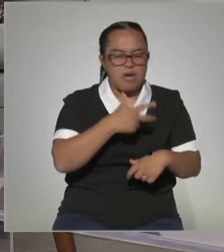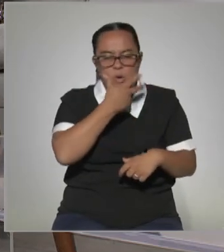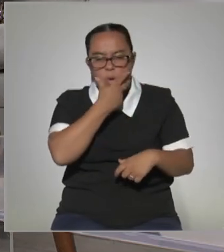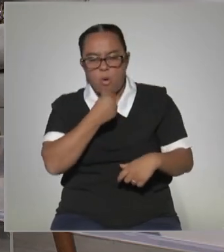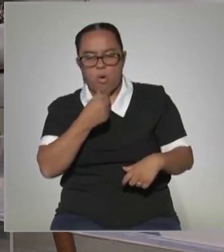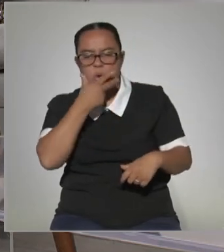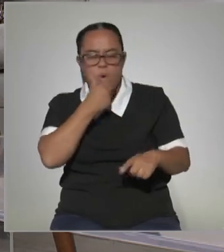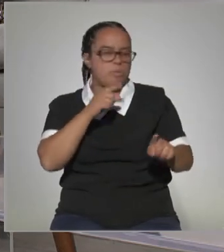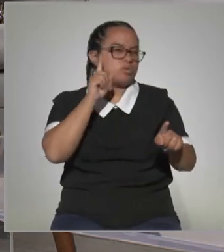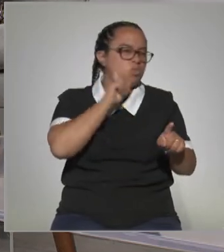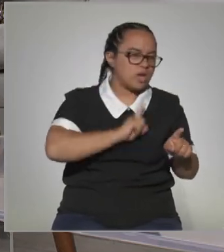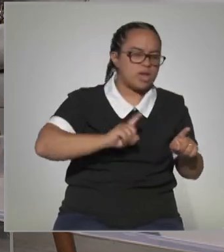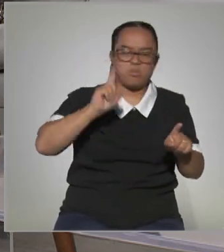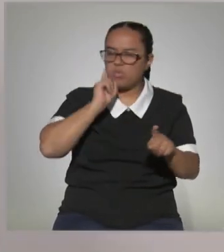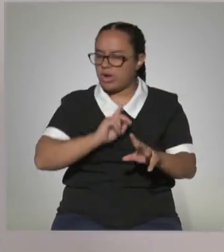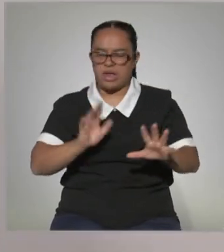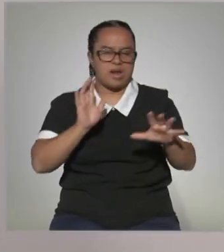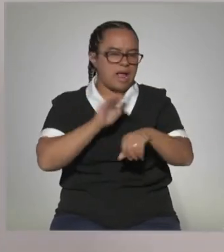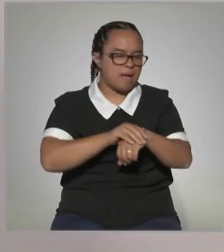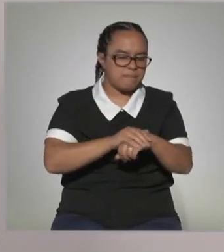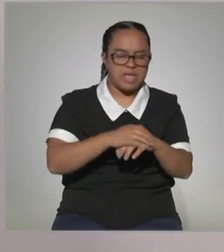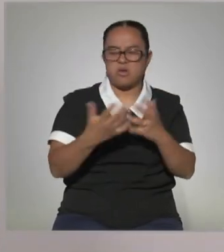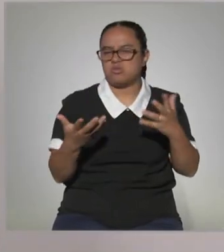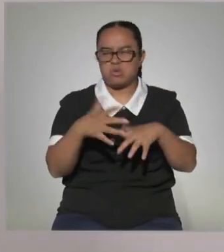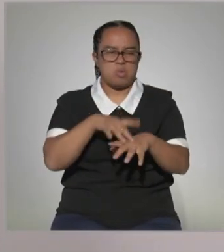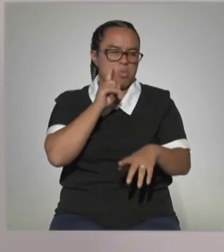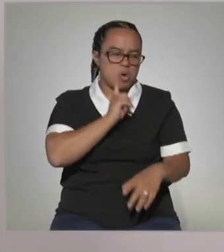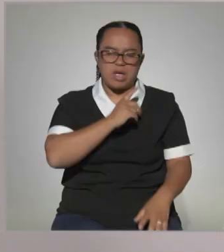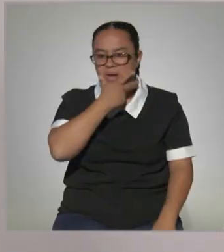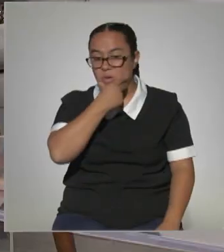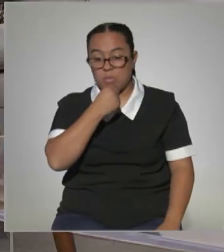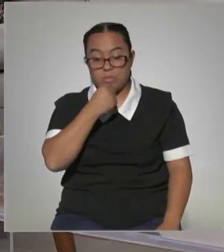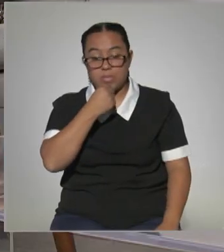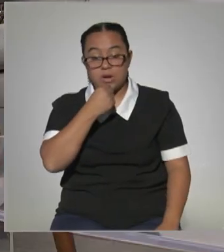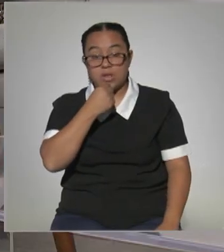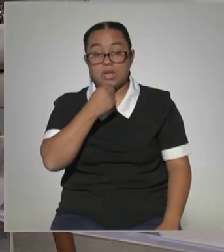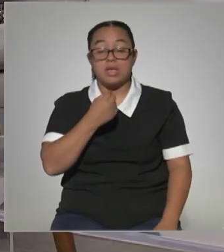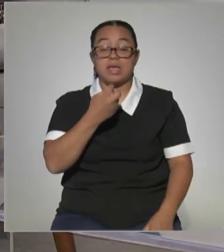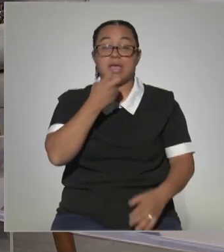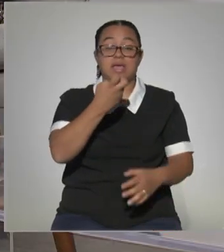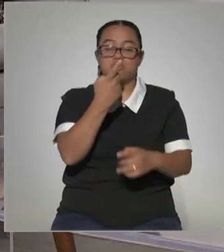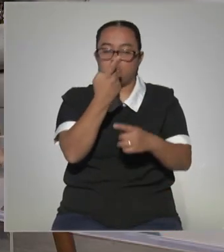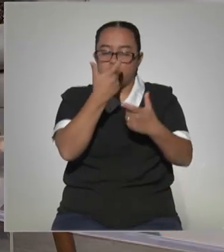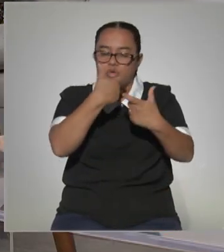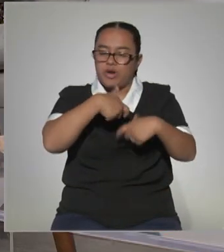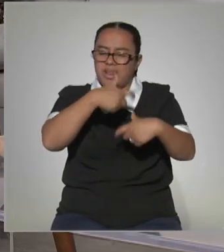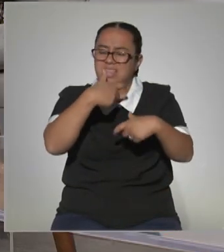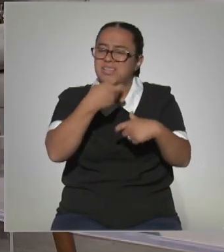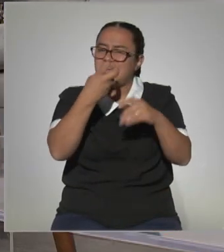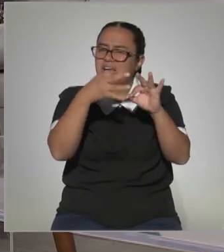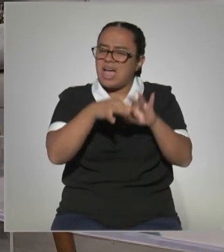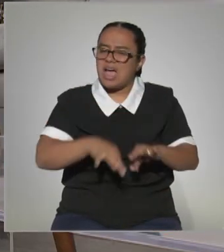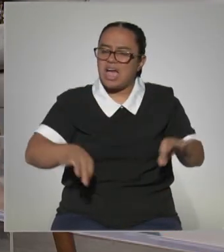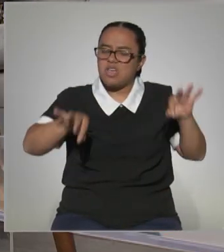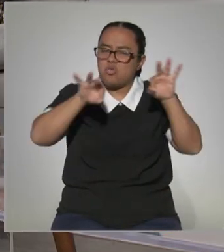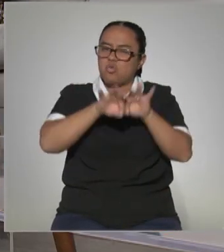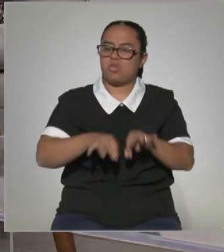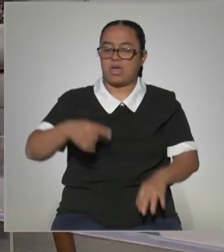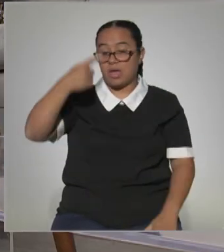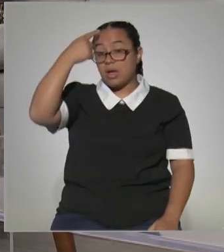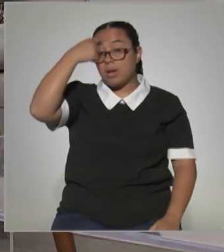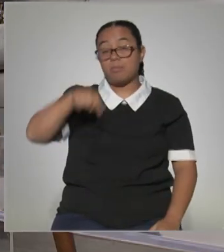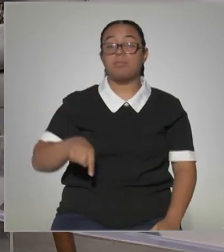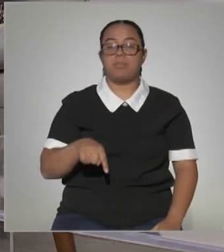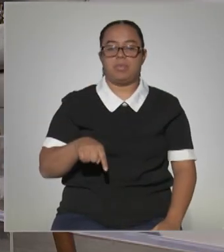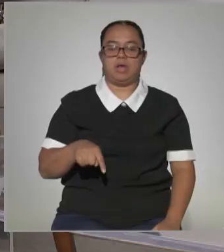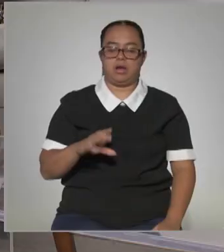hombres, mujeres con mujeres, amigos mixtos. Eso, la risa secreta, ayuda a